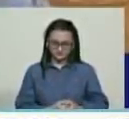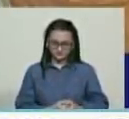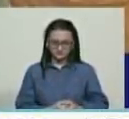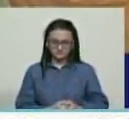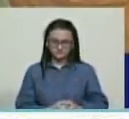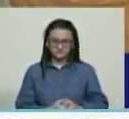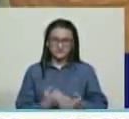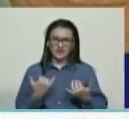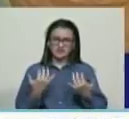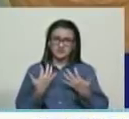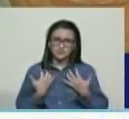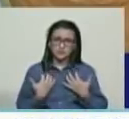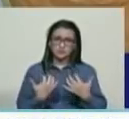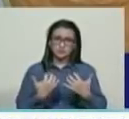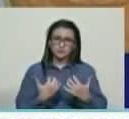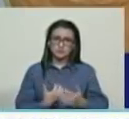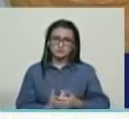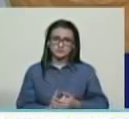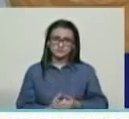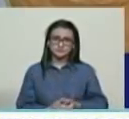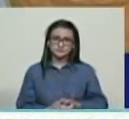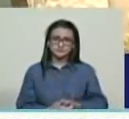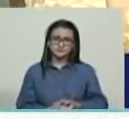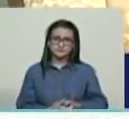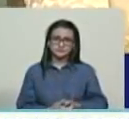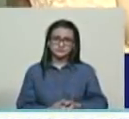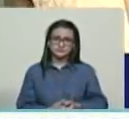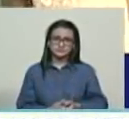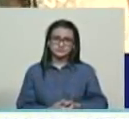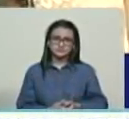Este acto, profesor Peñalver,